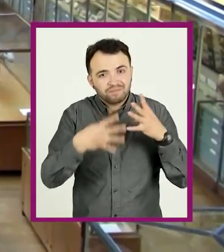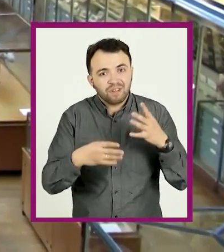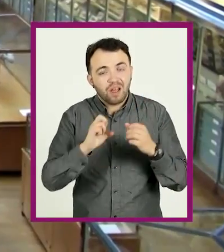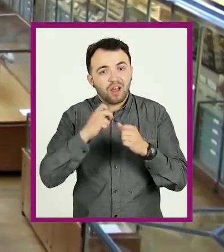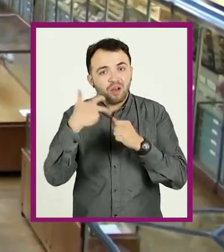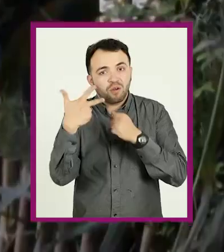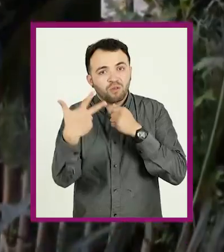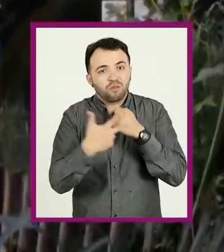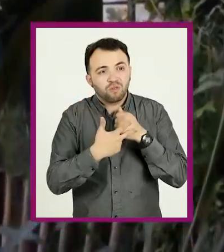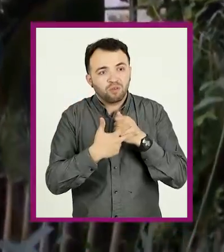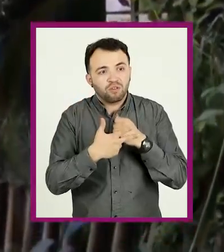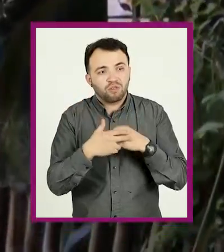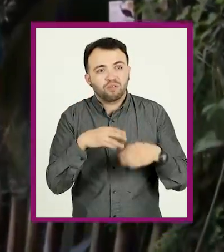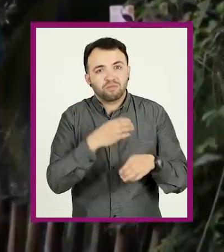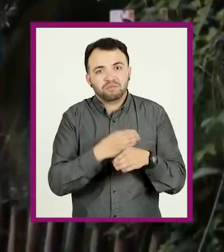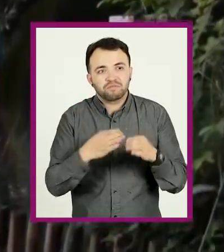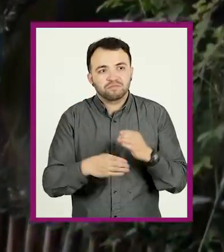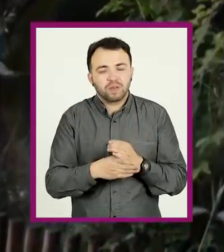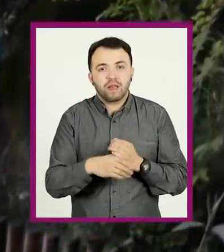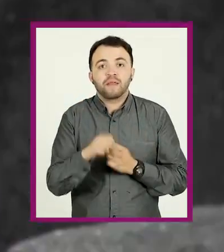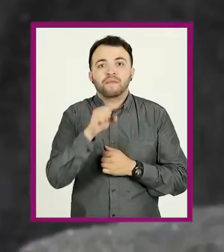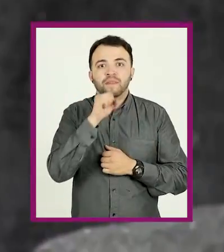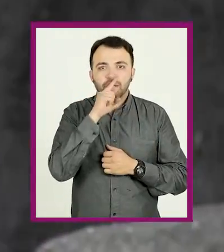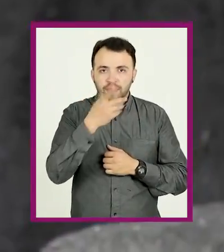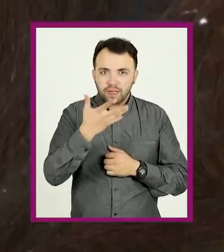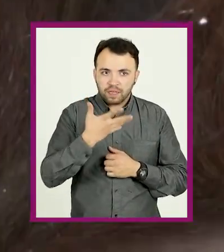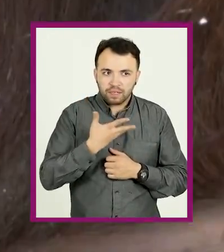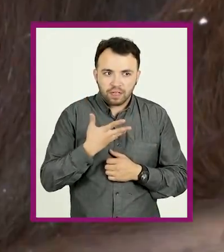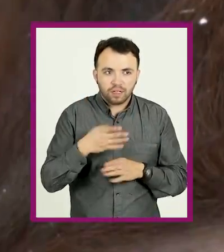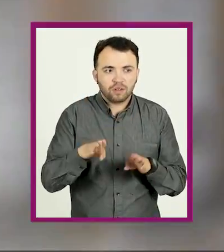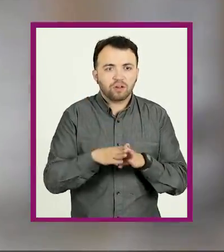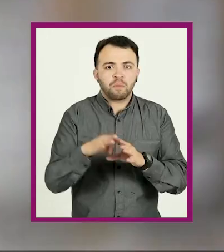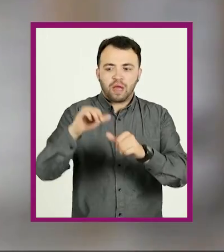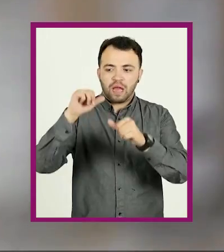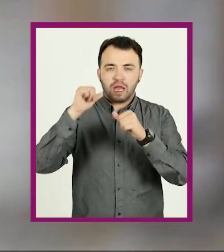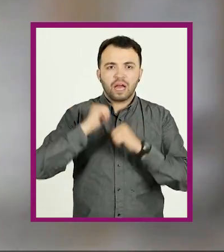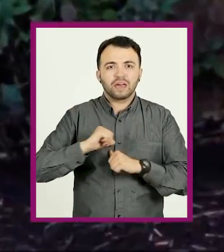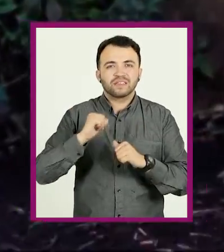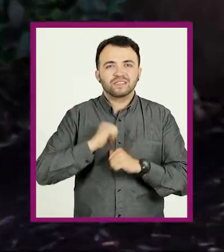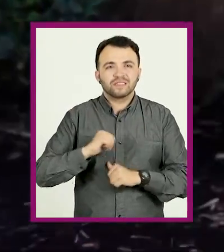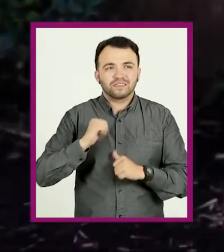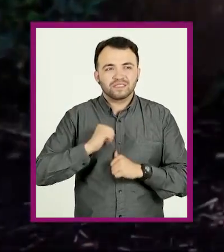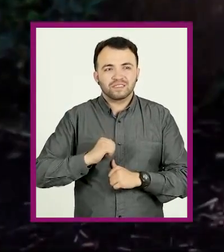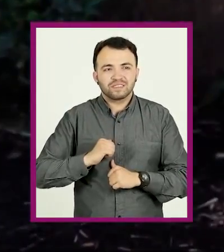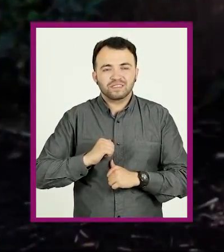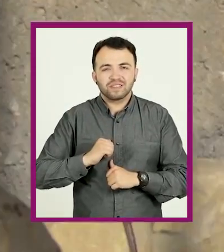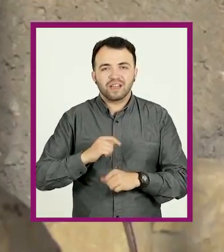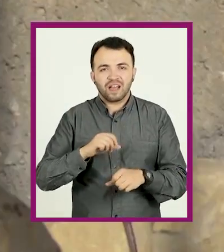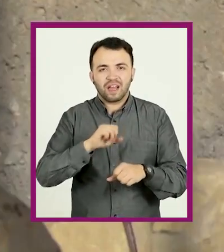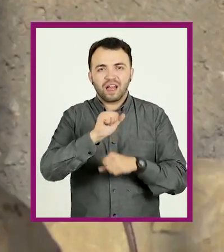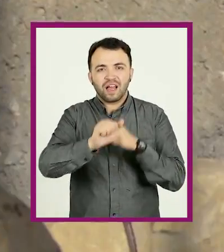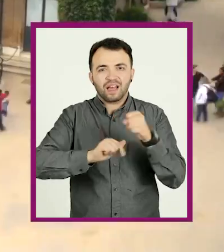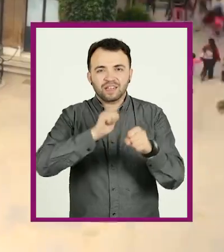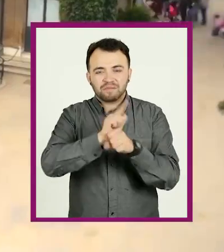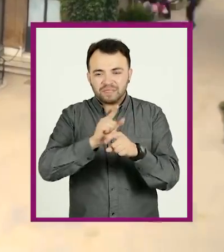de Europa. En el jardín también se encuentra el antiguo zoológico de la Ménagerie.